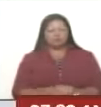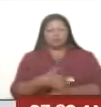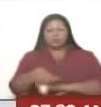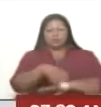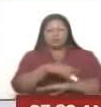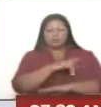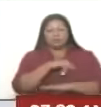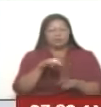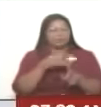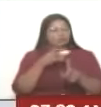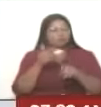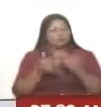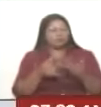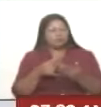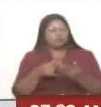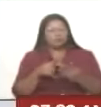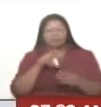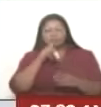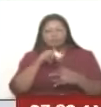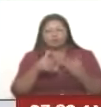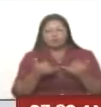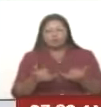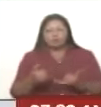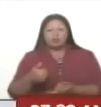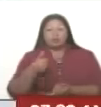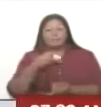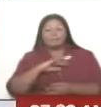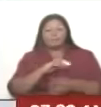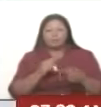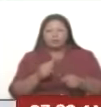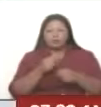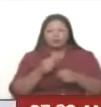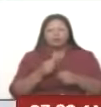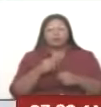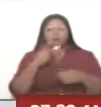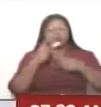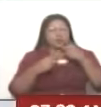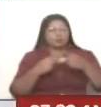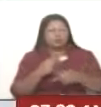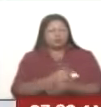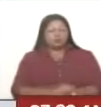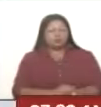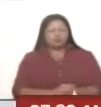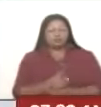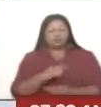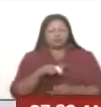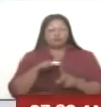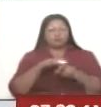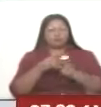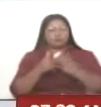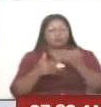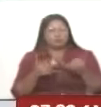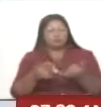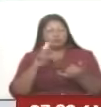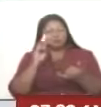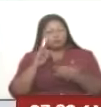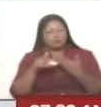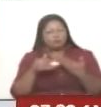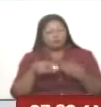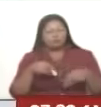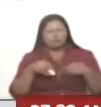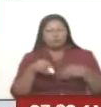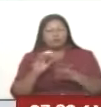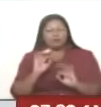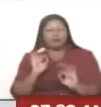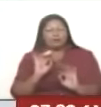la violencia, y el terror se hubiera apoderado de la política, y la situación sería inestabilidad, ellos no hubieran aflojado ni una